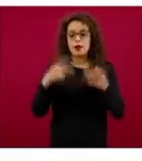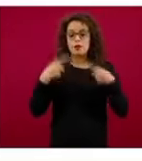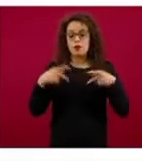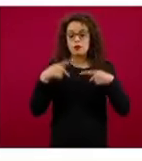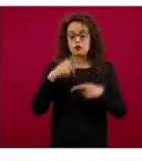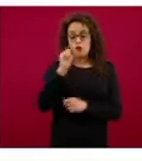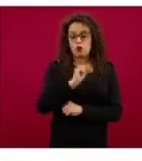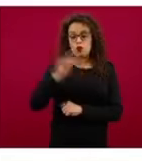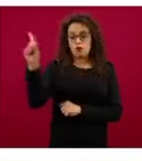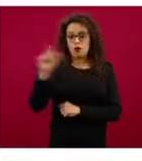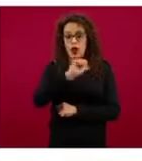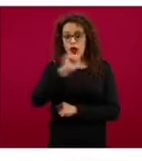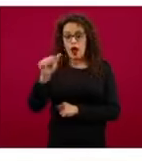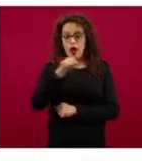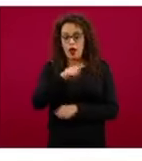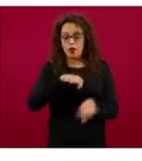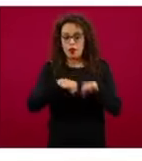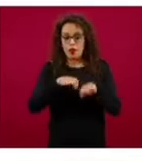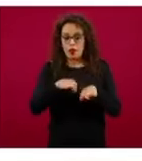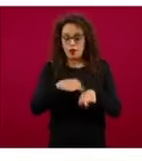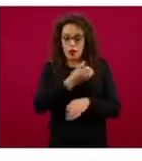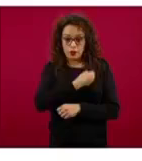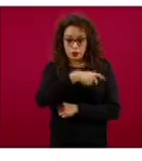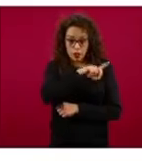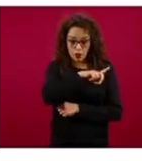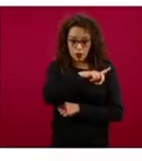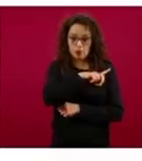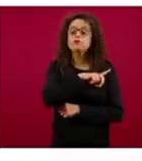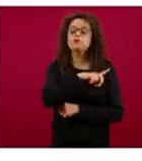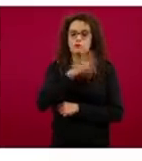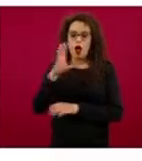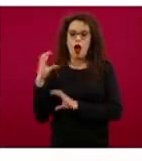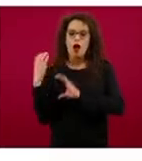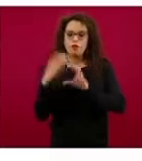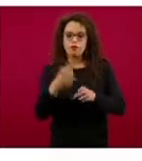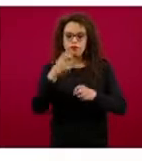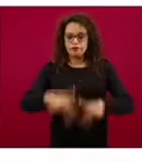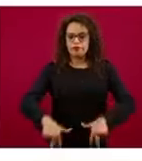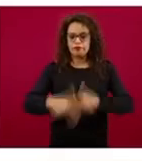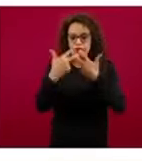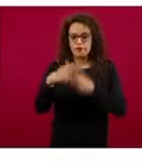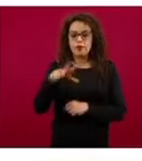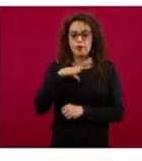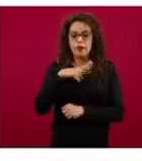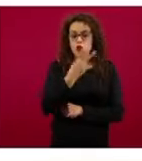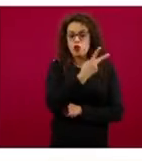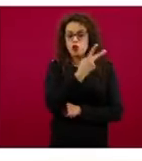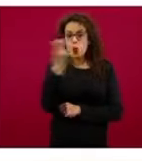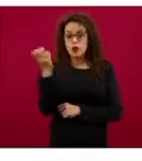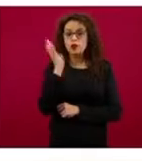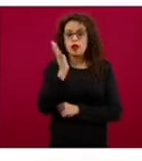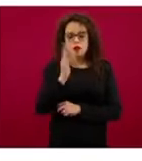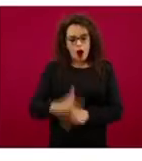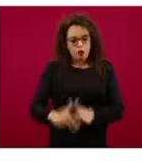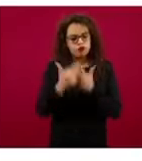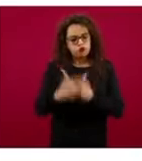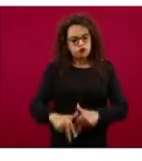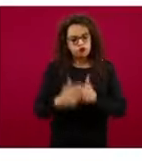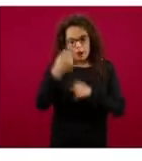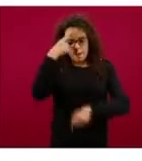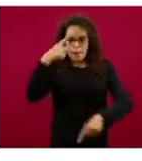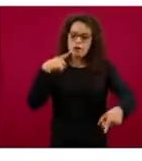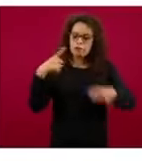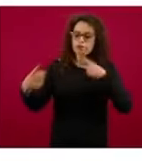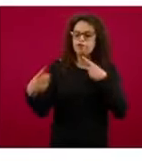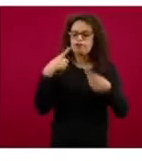que han ingresado a esta plataforma en alguna de las sesiones. Se han hecho 200 sesiones con micrófono abierto, y